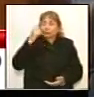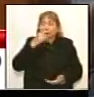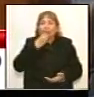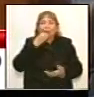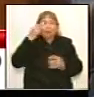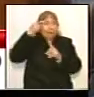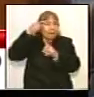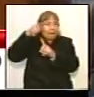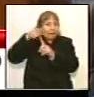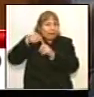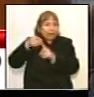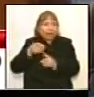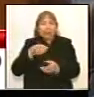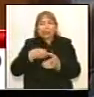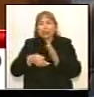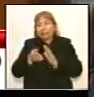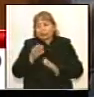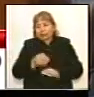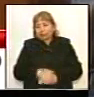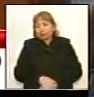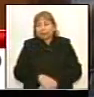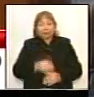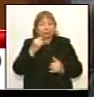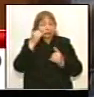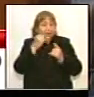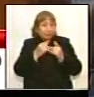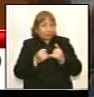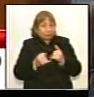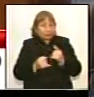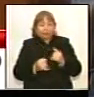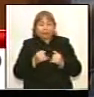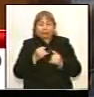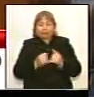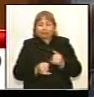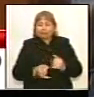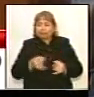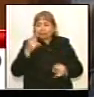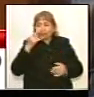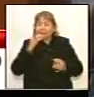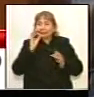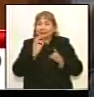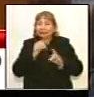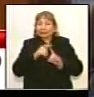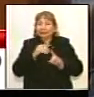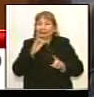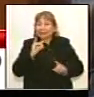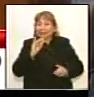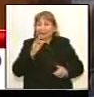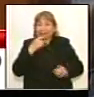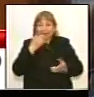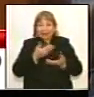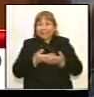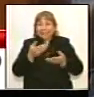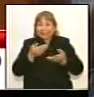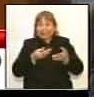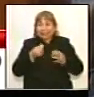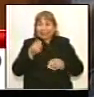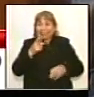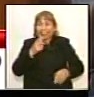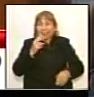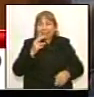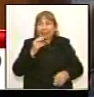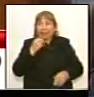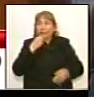fin ilícito. Y por último, señor presidente, para tipificar el lavado de activos, el